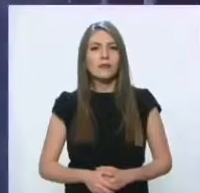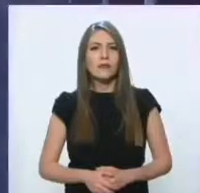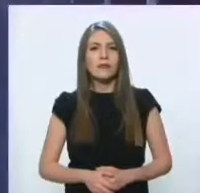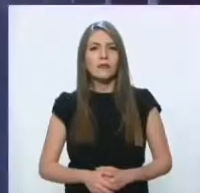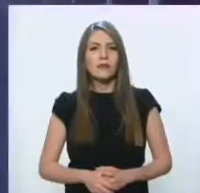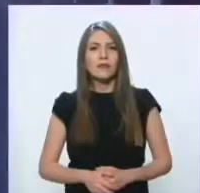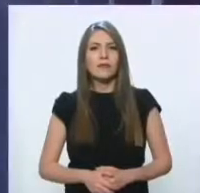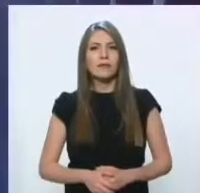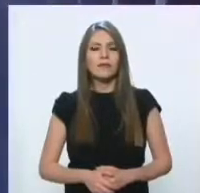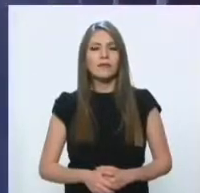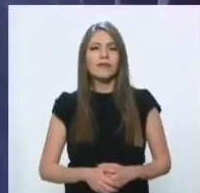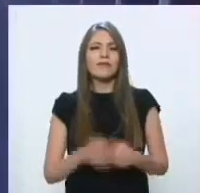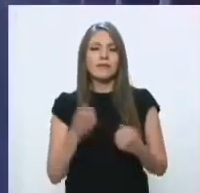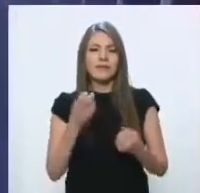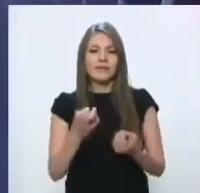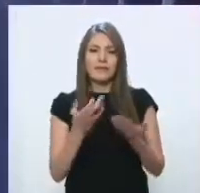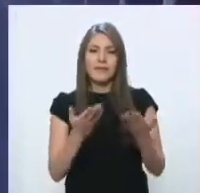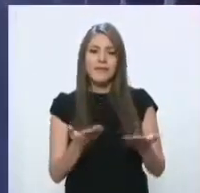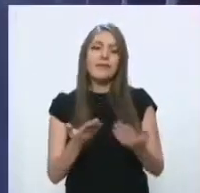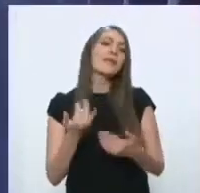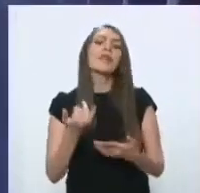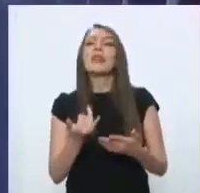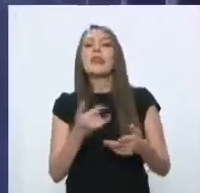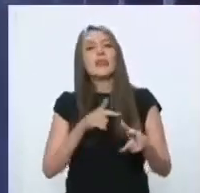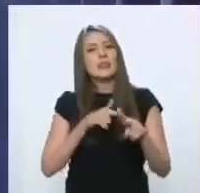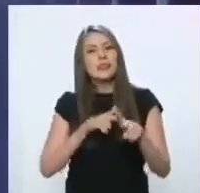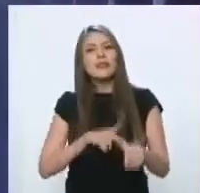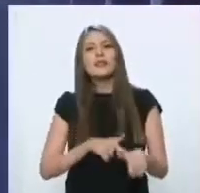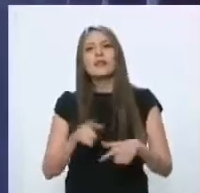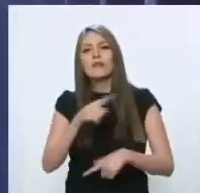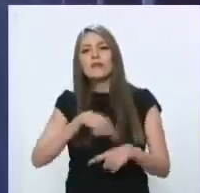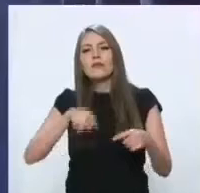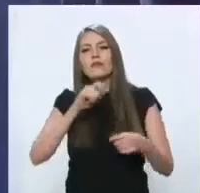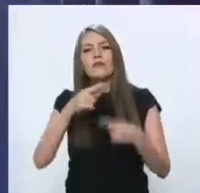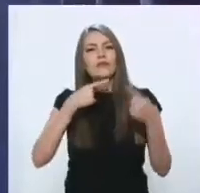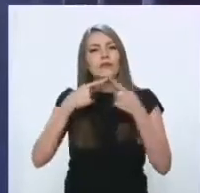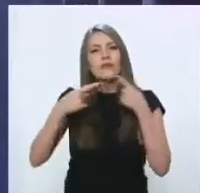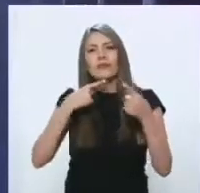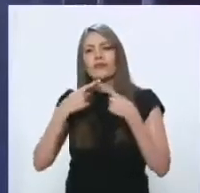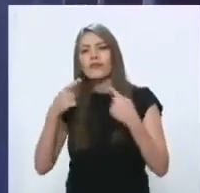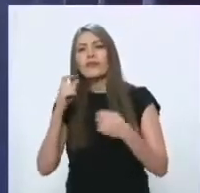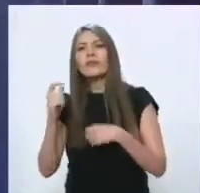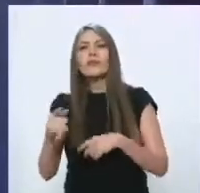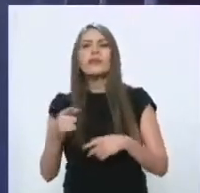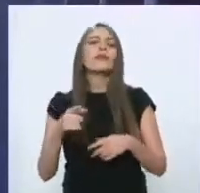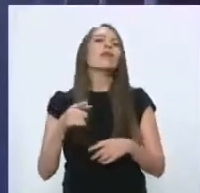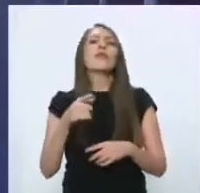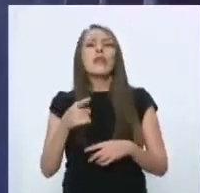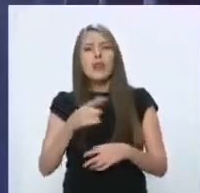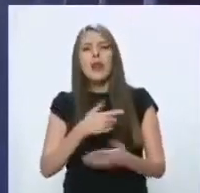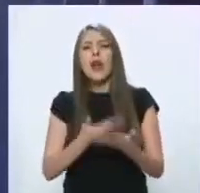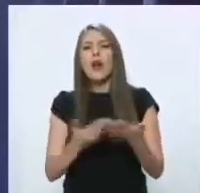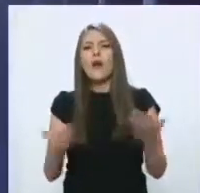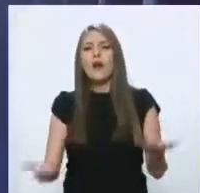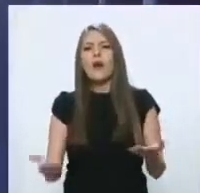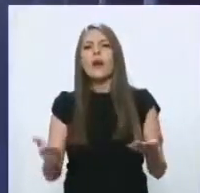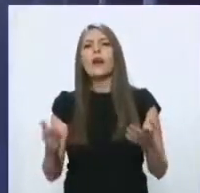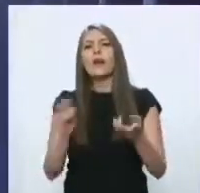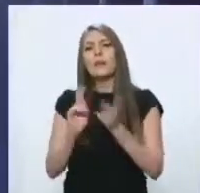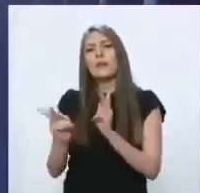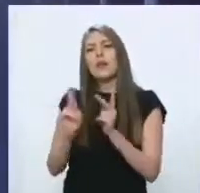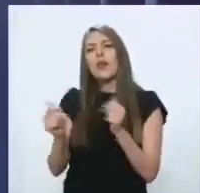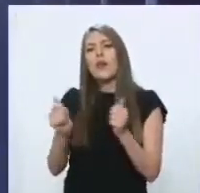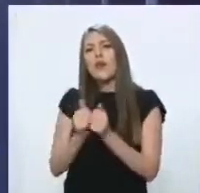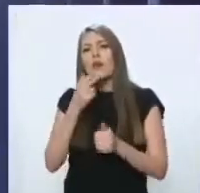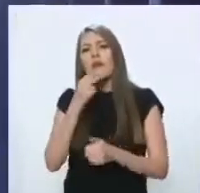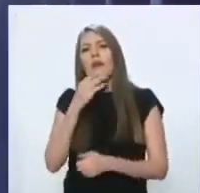Ahí lo tiene usted y continuamos nosotros con nuestra mesa de análisis. Es momento de que platiquemos un poquito con Fabricio